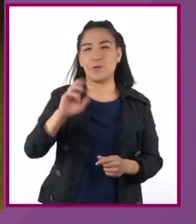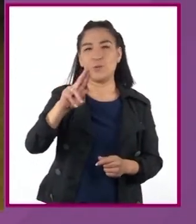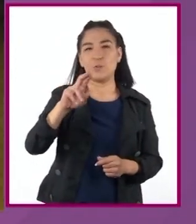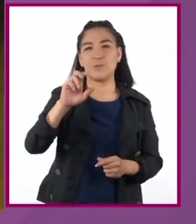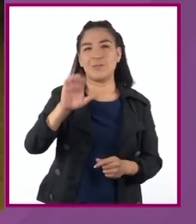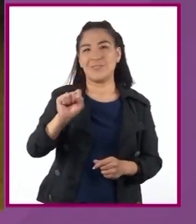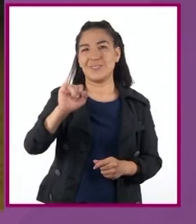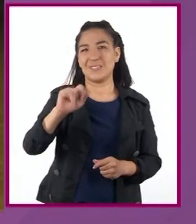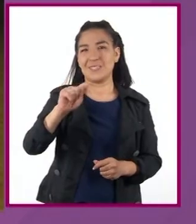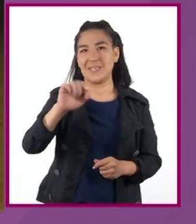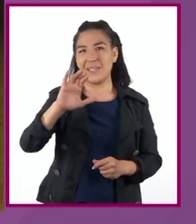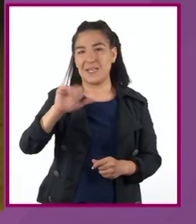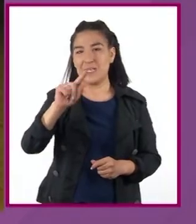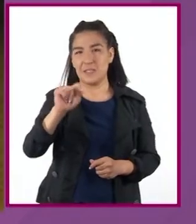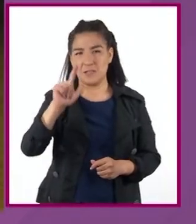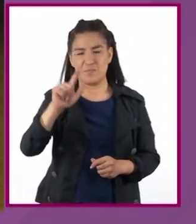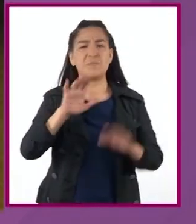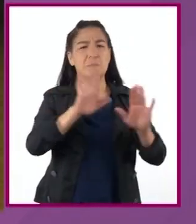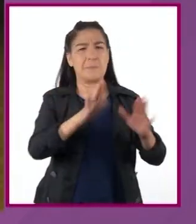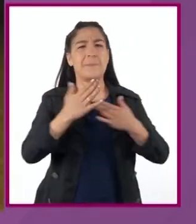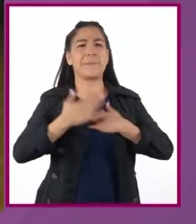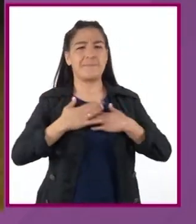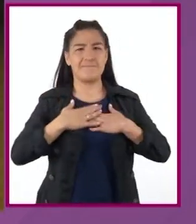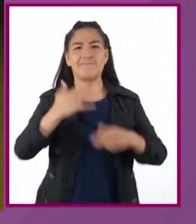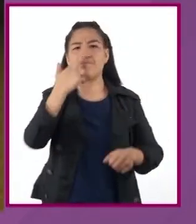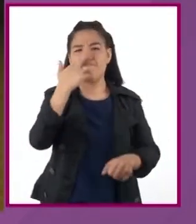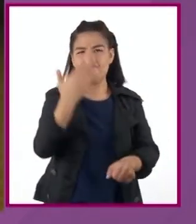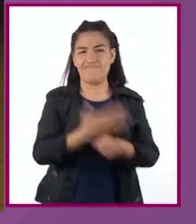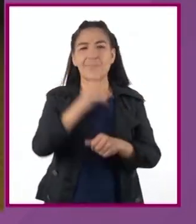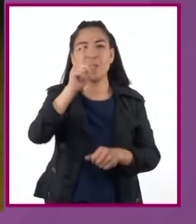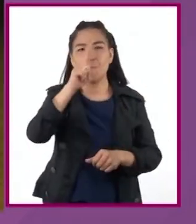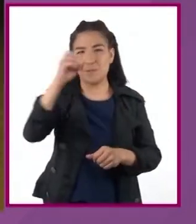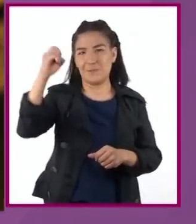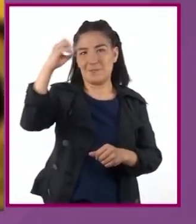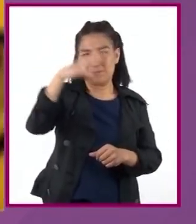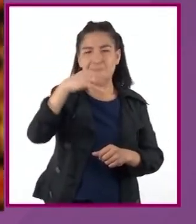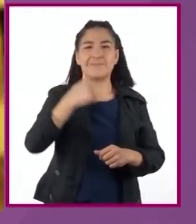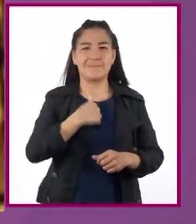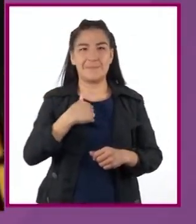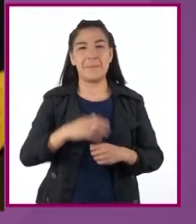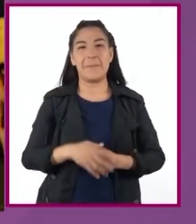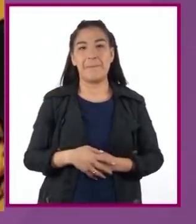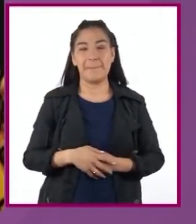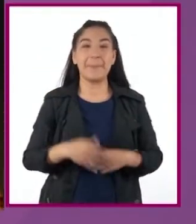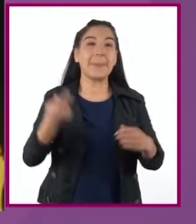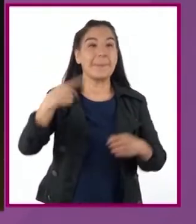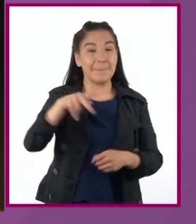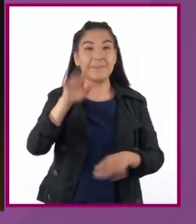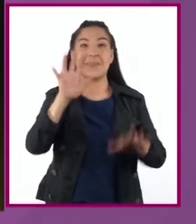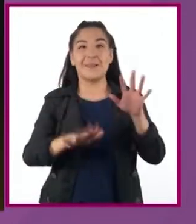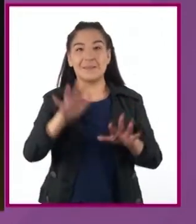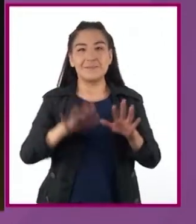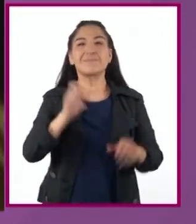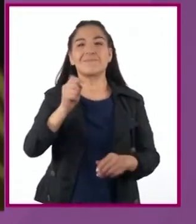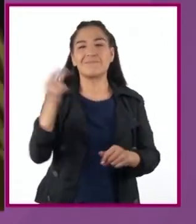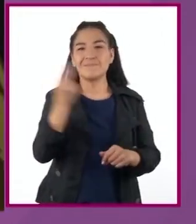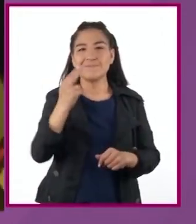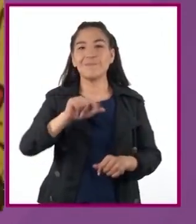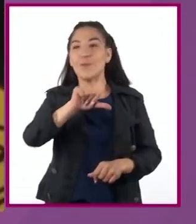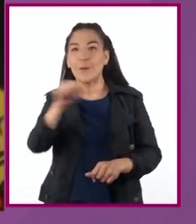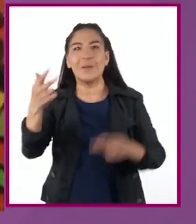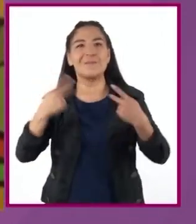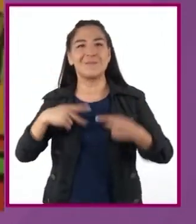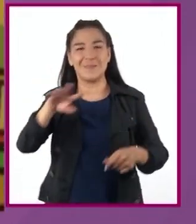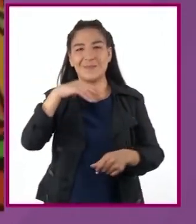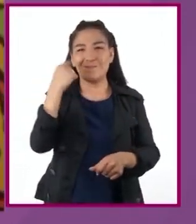dijo: «Yo me encargaré de alumbrarlo». Sin embargo, se necesitaba otro voluntario